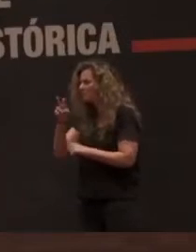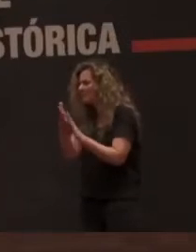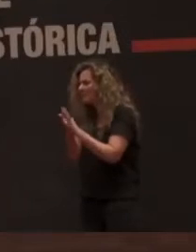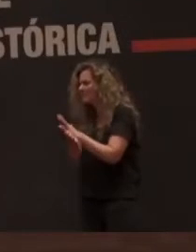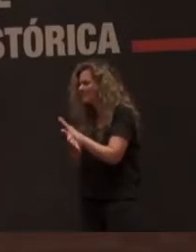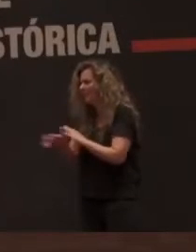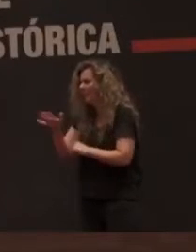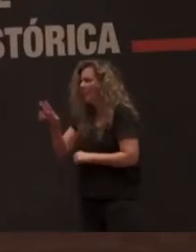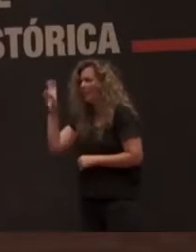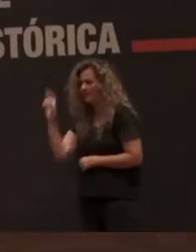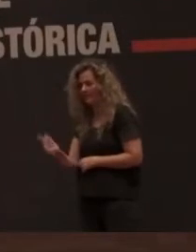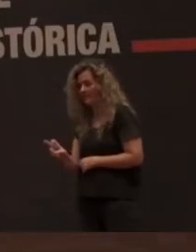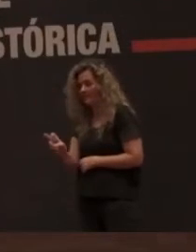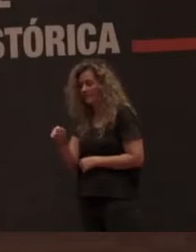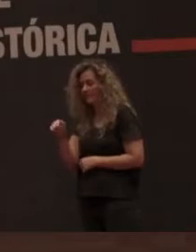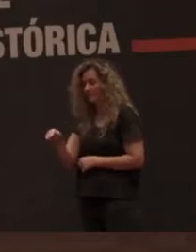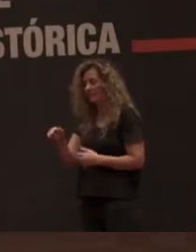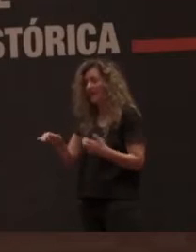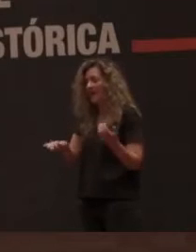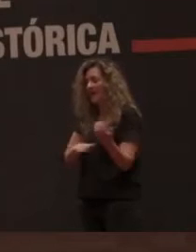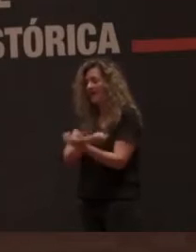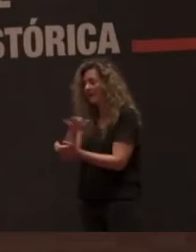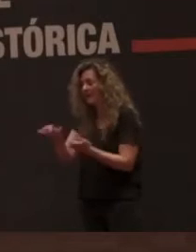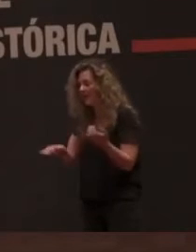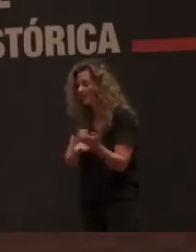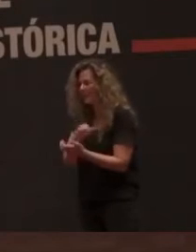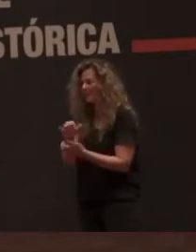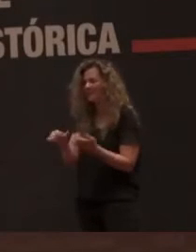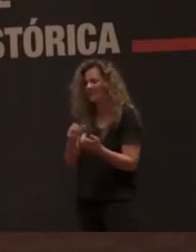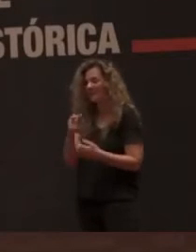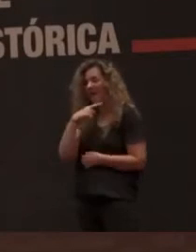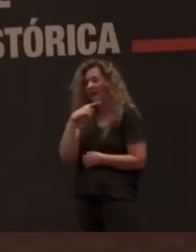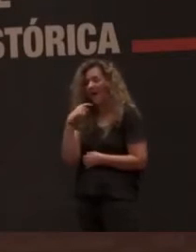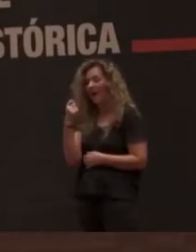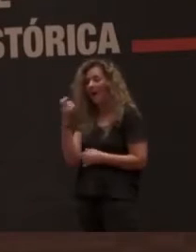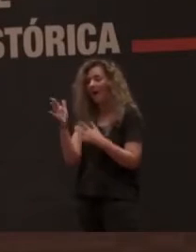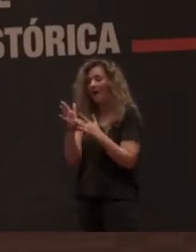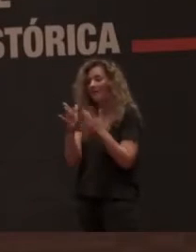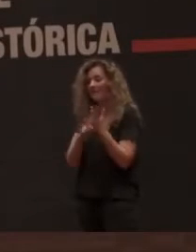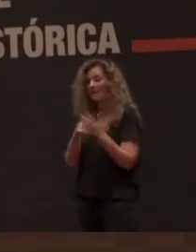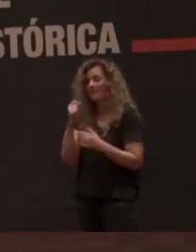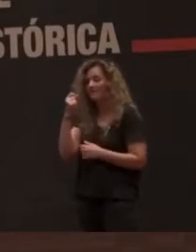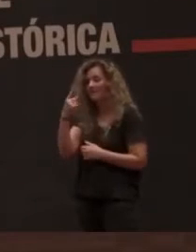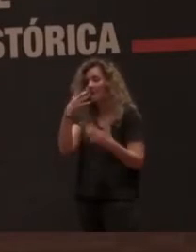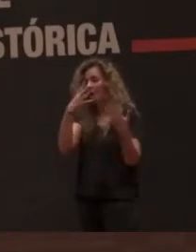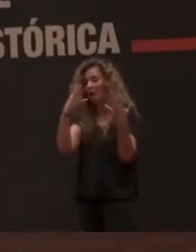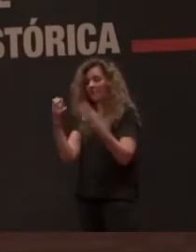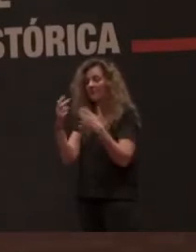percibiendo de que, a ver, entre la revolución de los maravillas de Portugal en el año 74